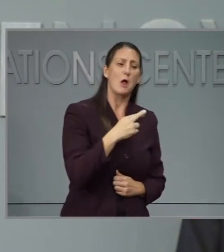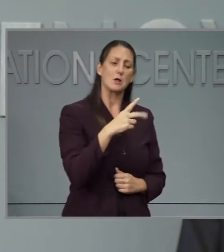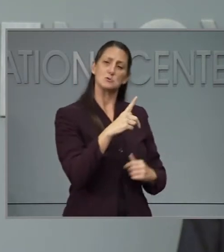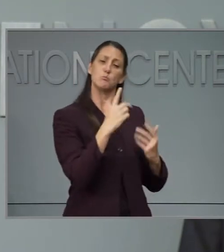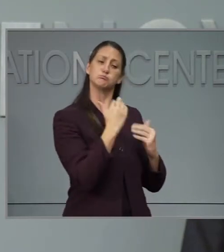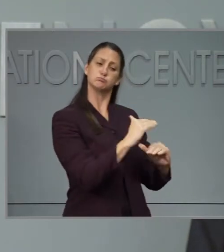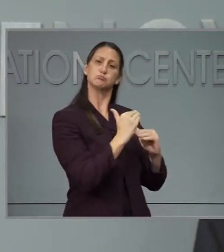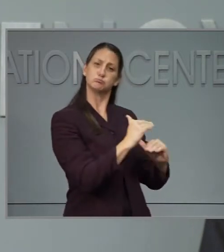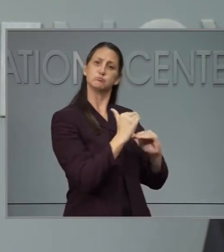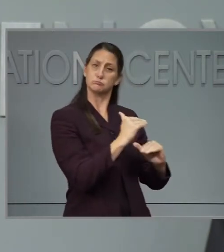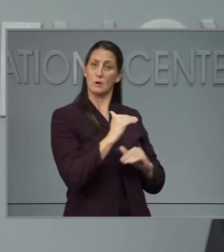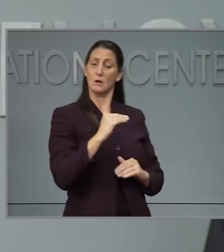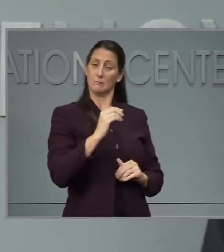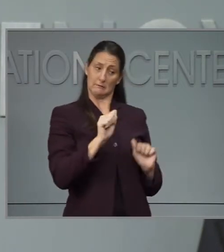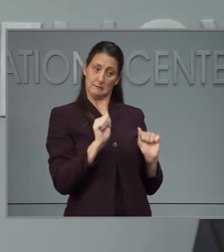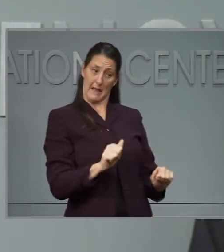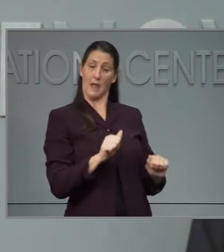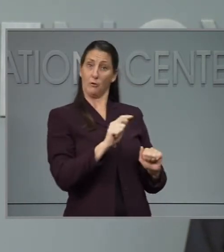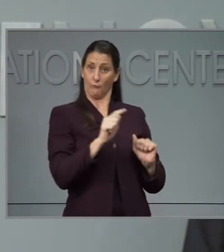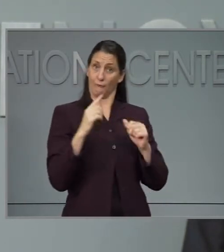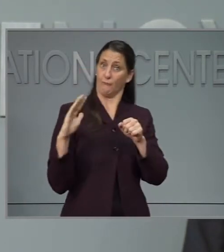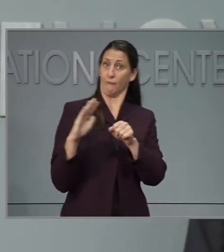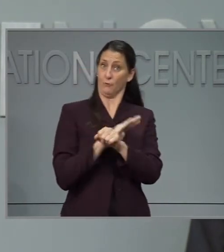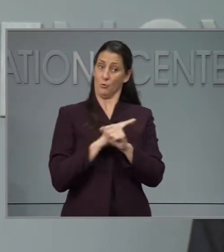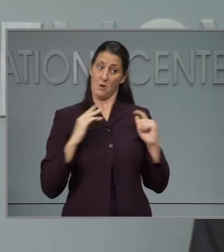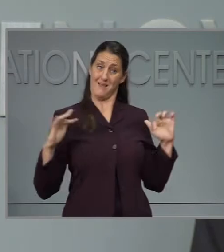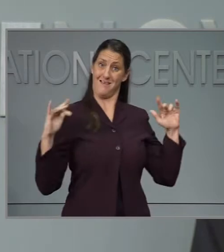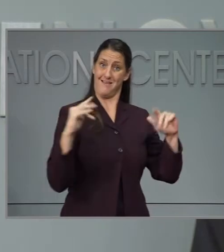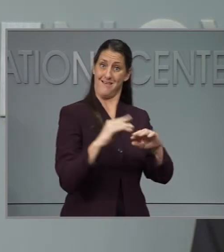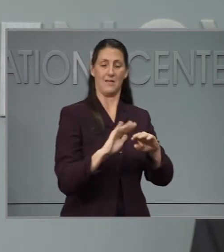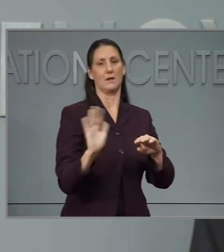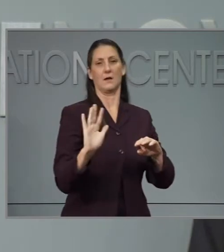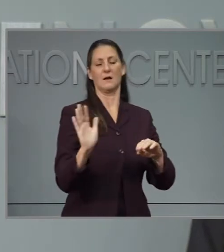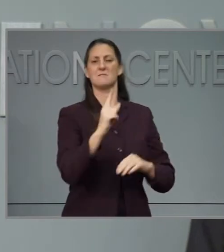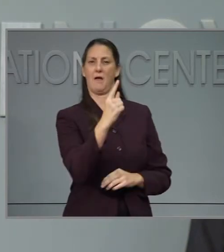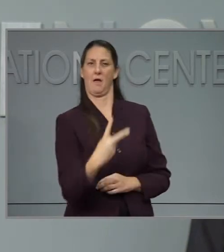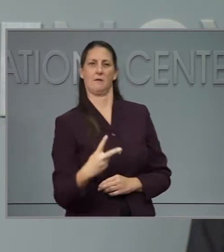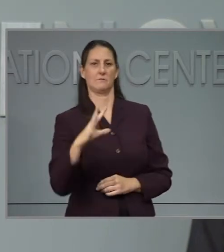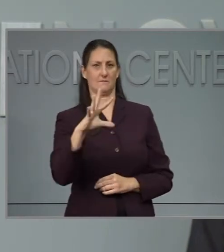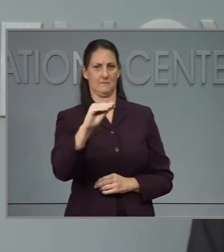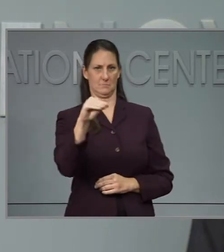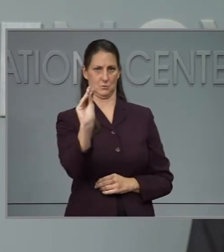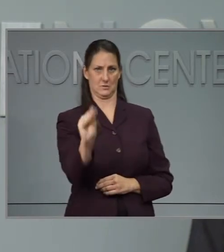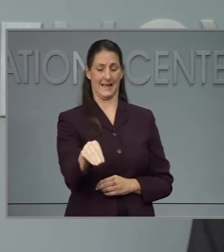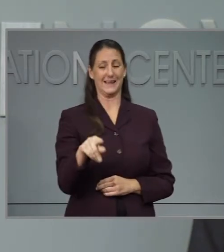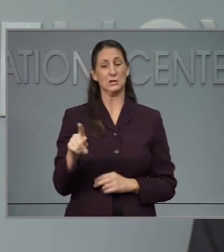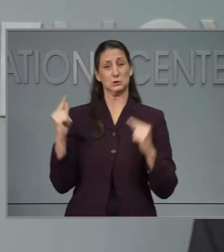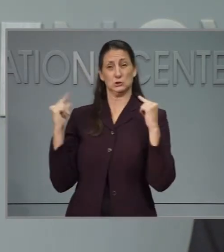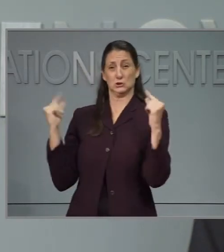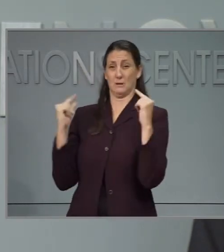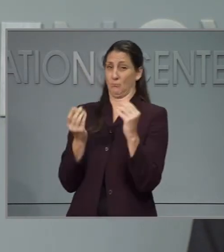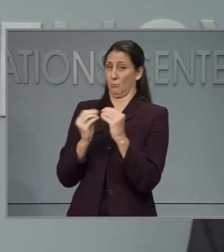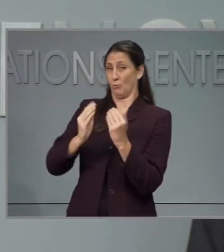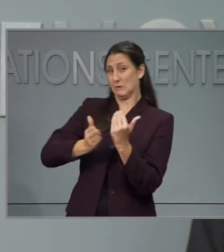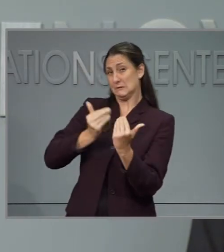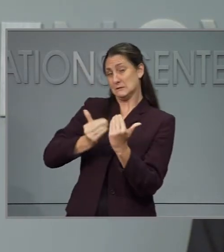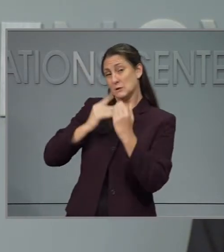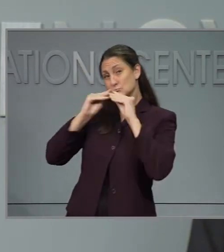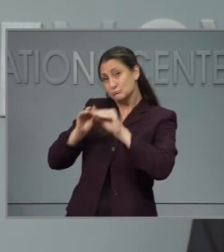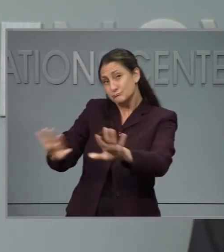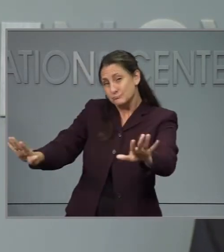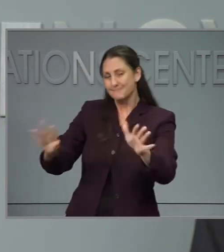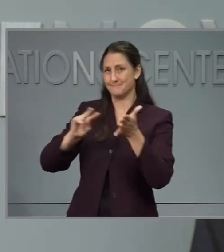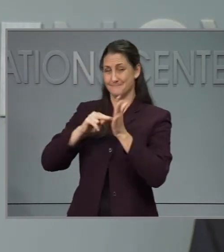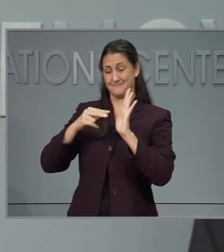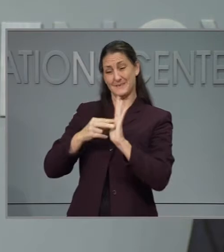restaurantes o tiendas donde tienen menos restricciones. Por eso llegamos a ese 30%